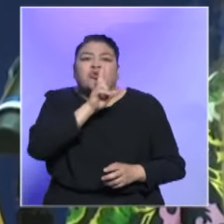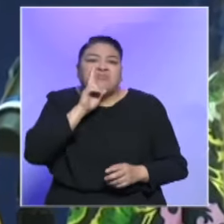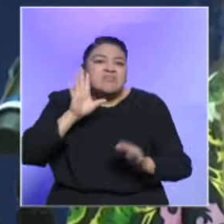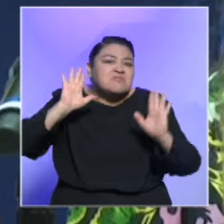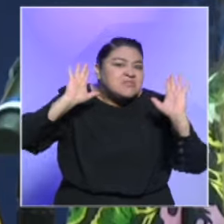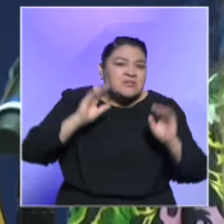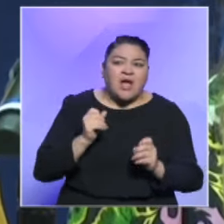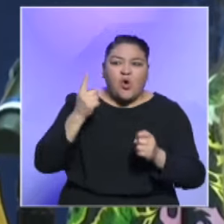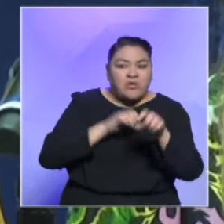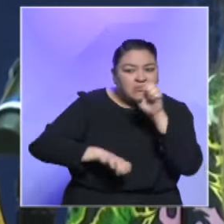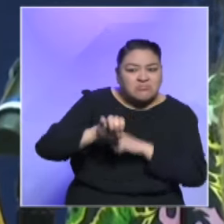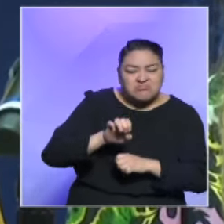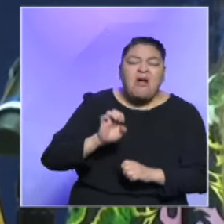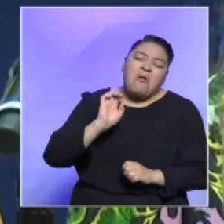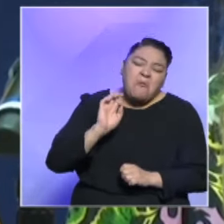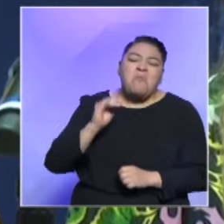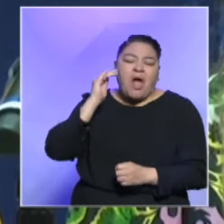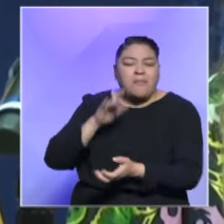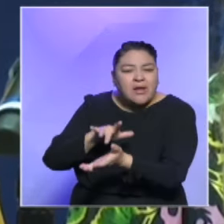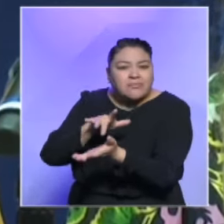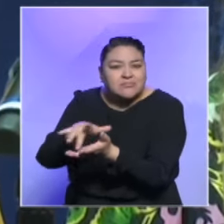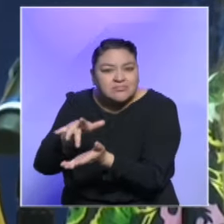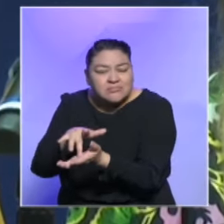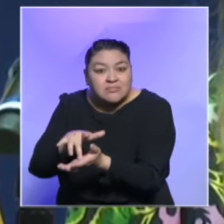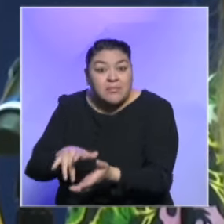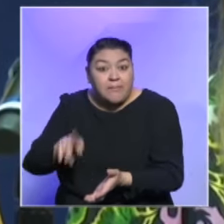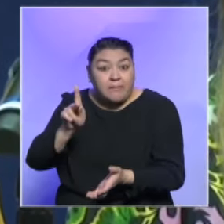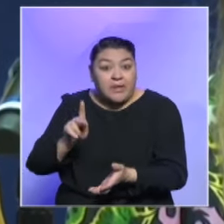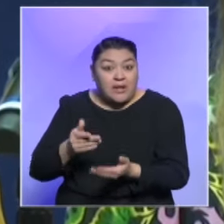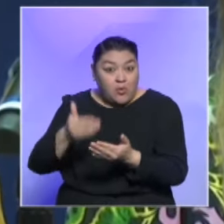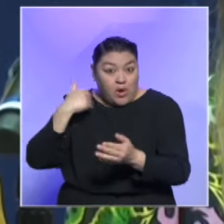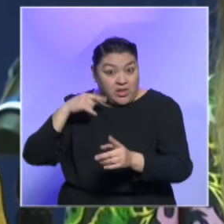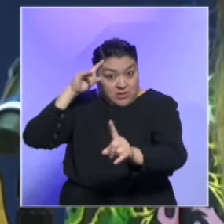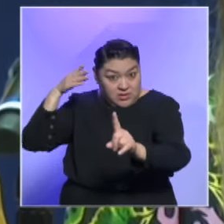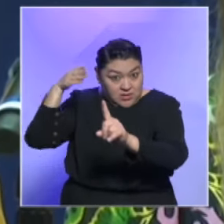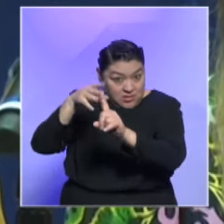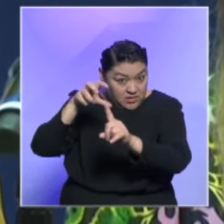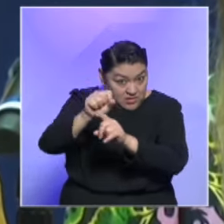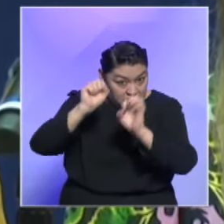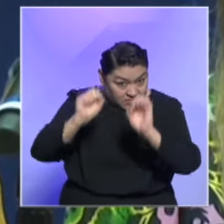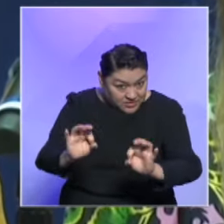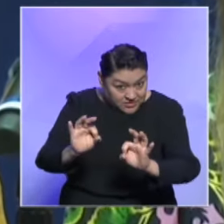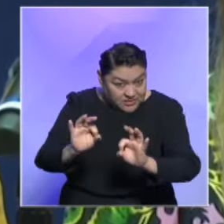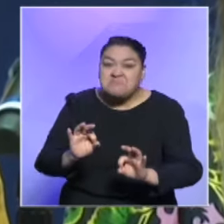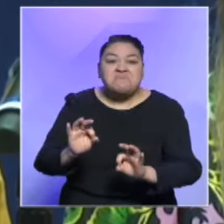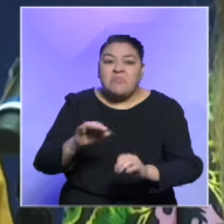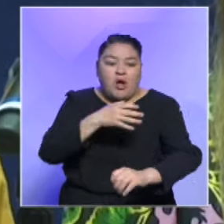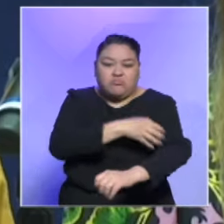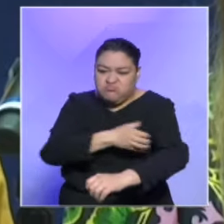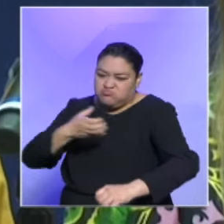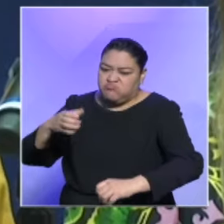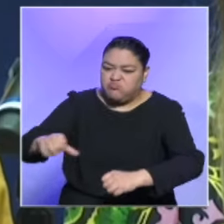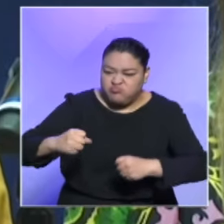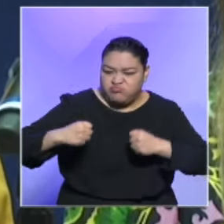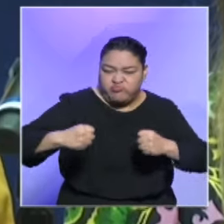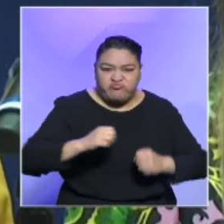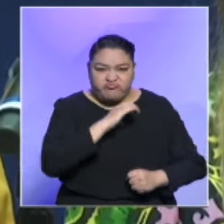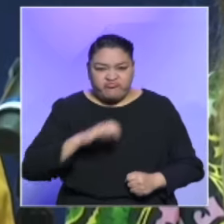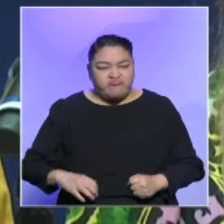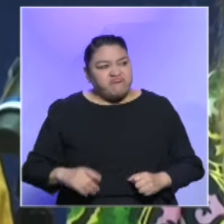algunos empresarios. Pero no han servido para el fin fundamental que tiene que ser empoderar a la ciudadanía. No